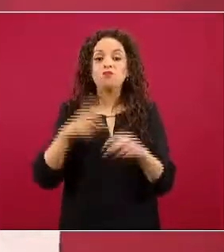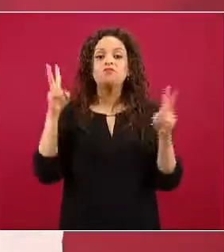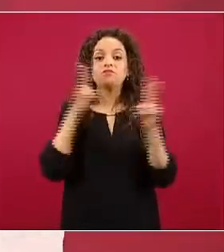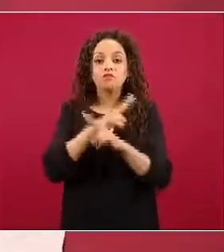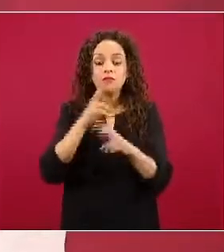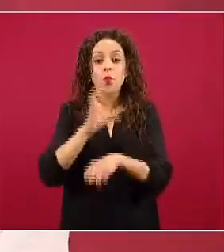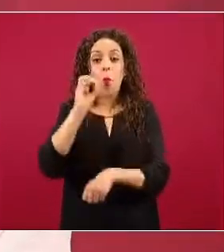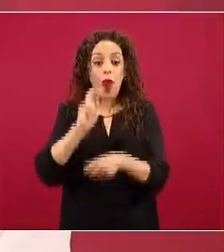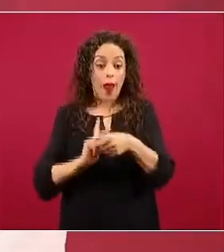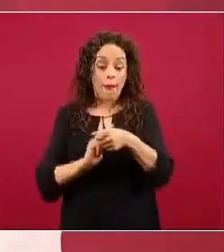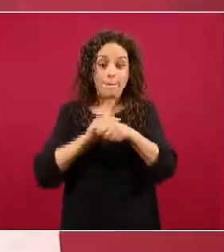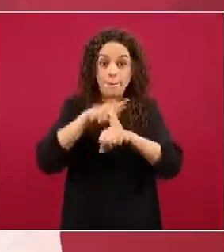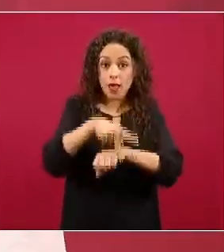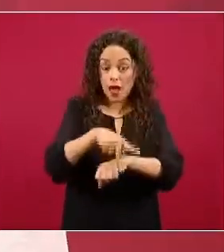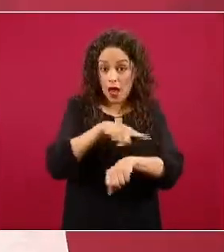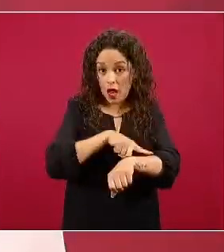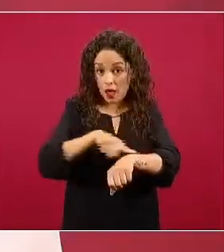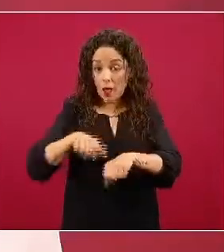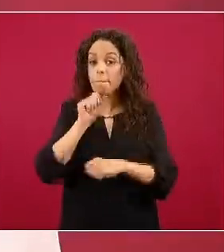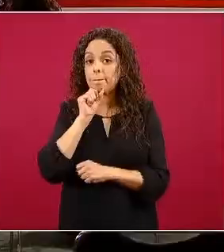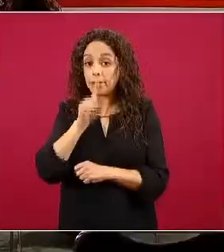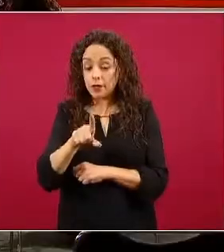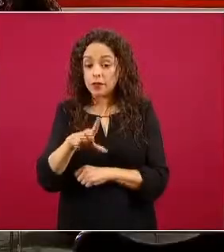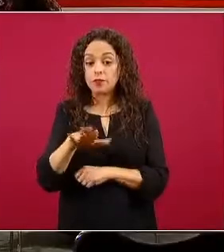de la piel, porque también hay